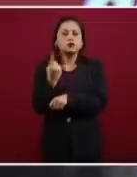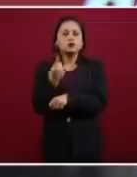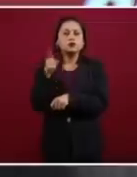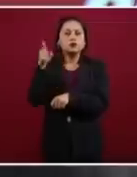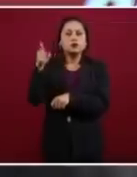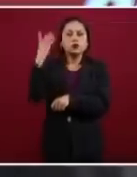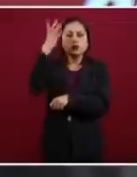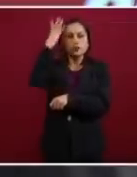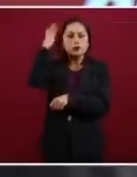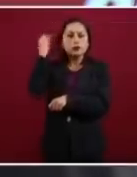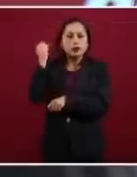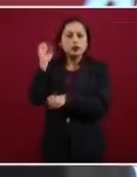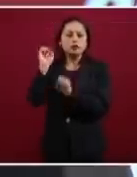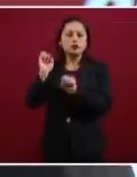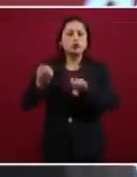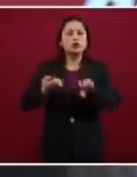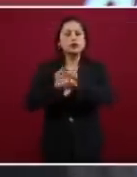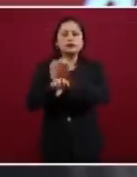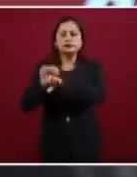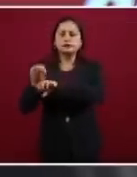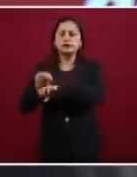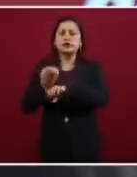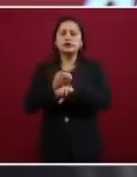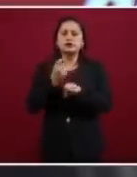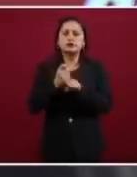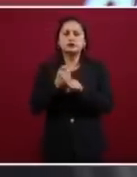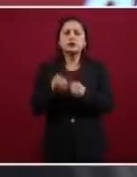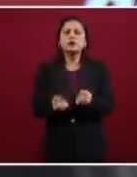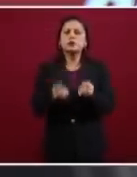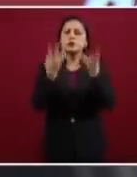en los estados en los municipios